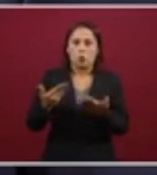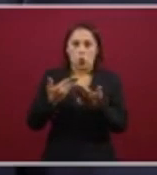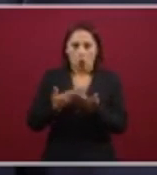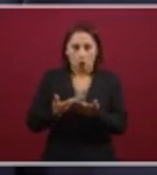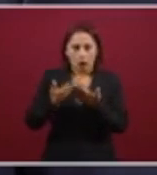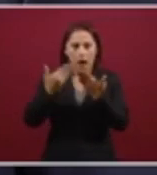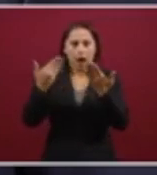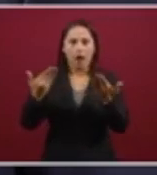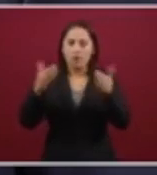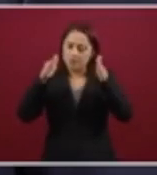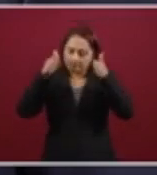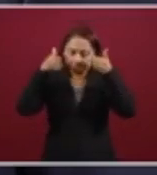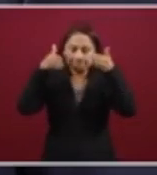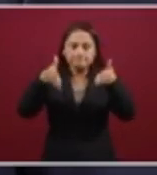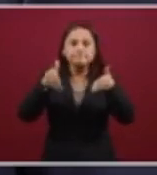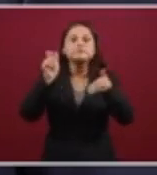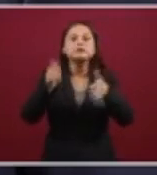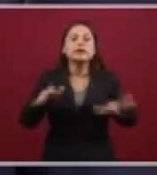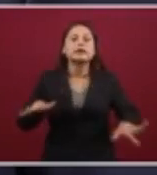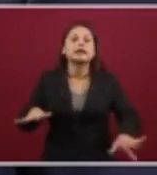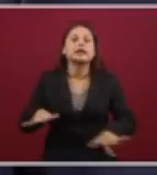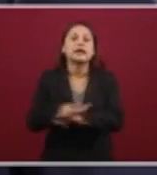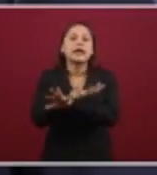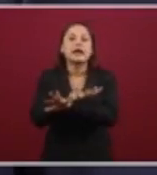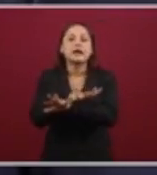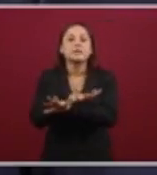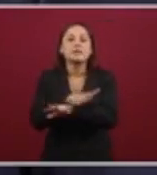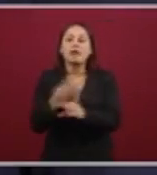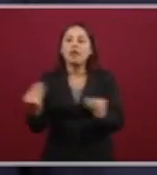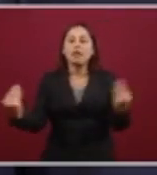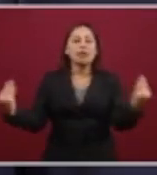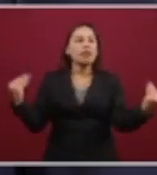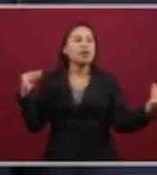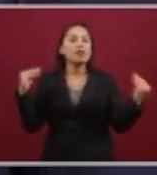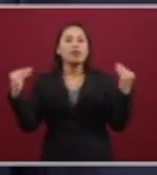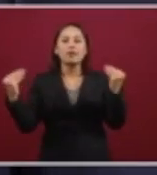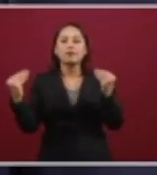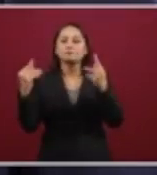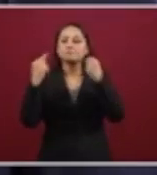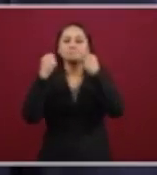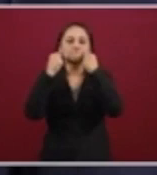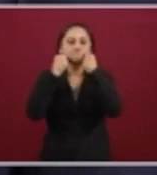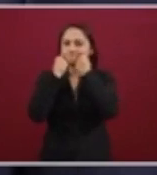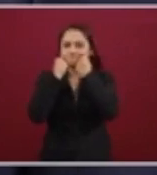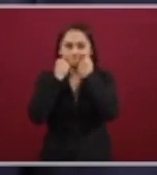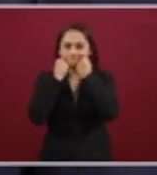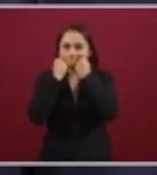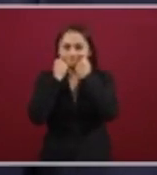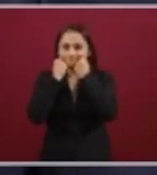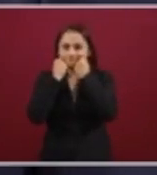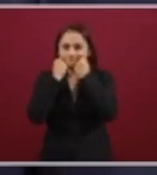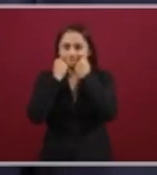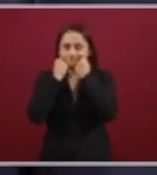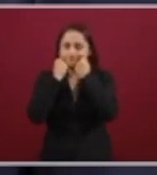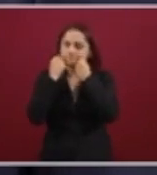Aunque rechine. Si no, ¿para qué tanta lucha?